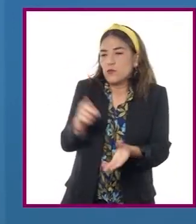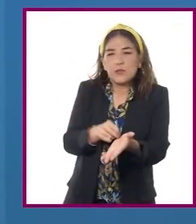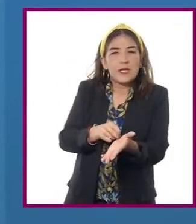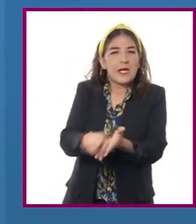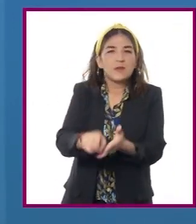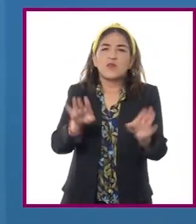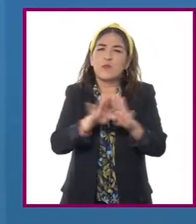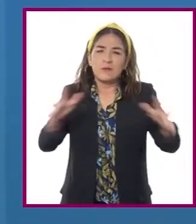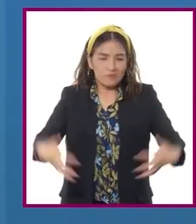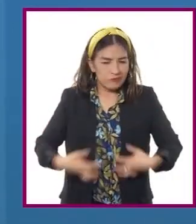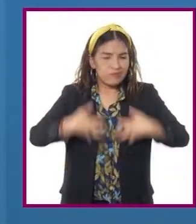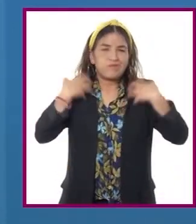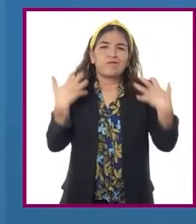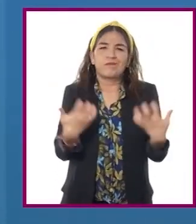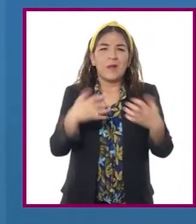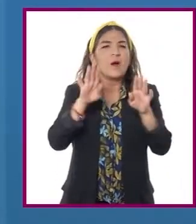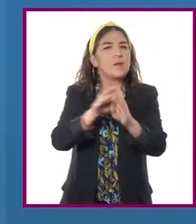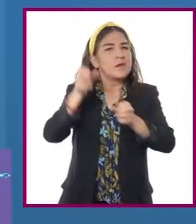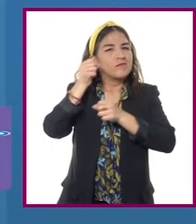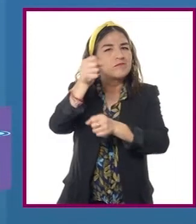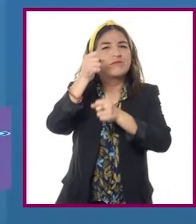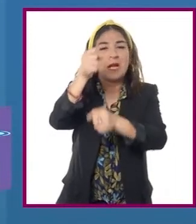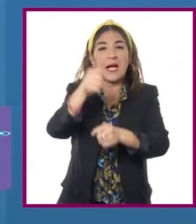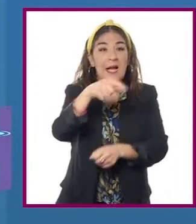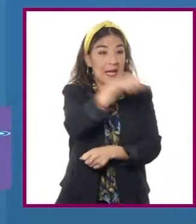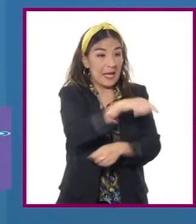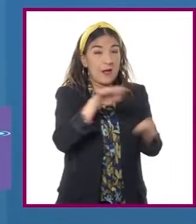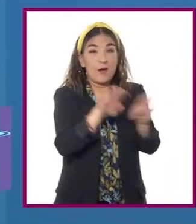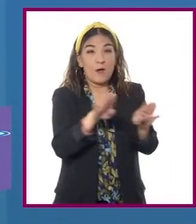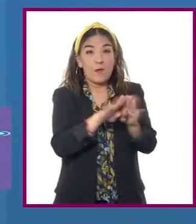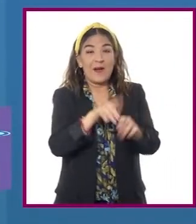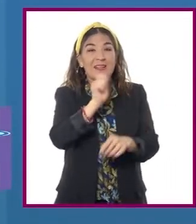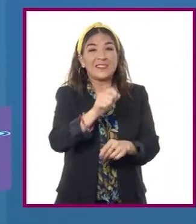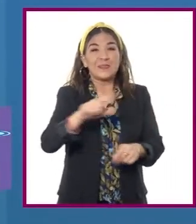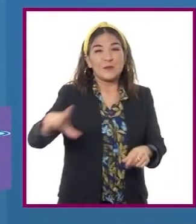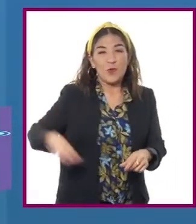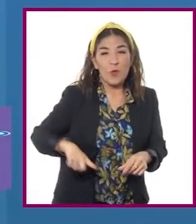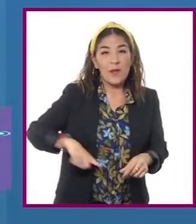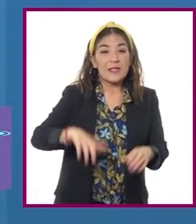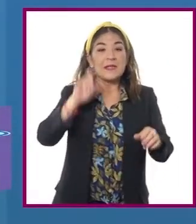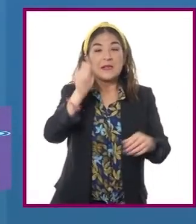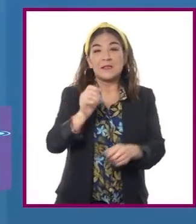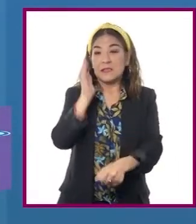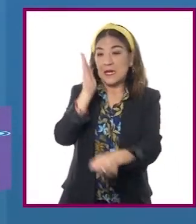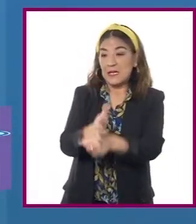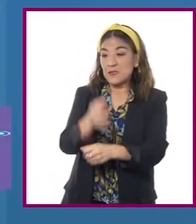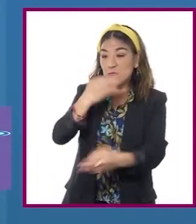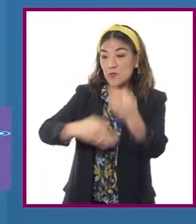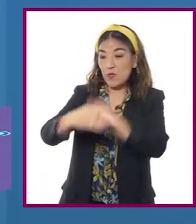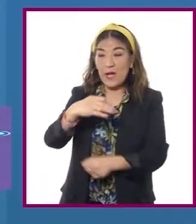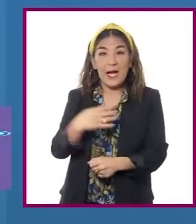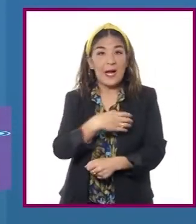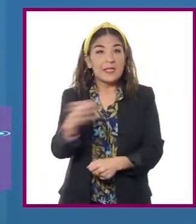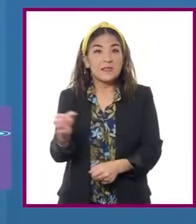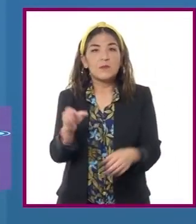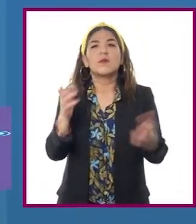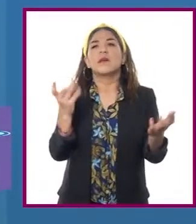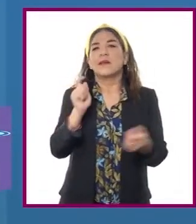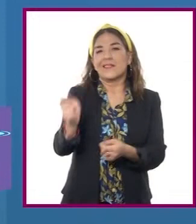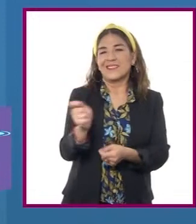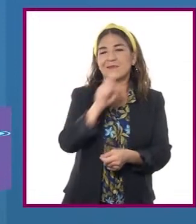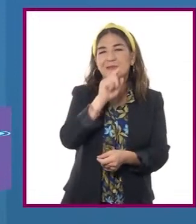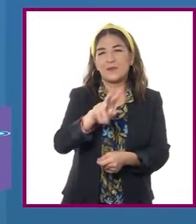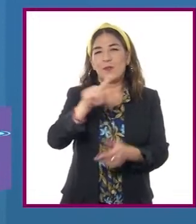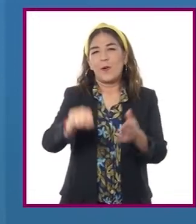su inconformidad y las autoridades no pueden ser inquisitivas con las y los campesinos de dicha